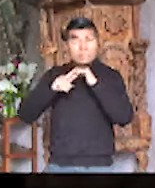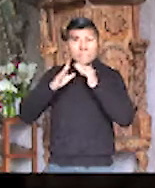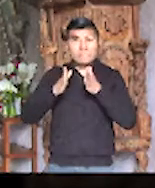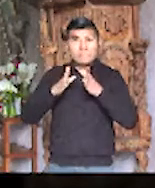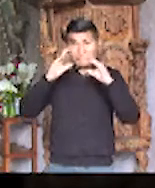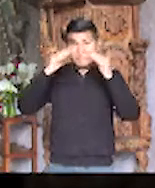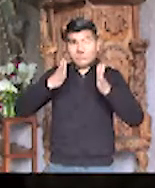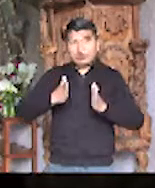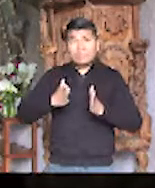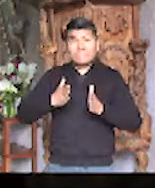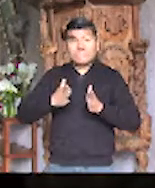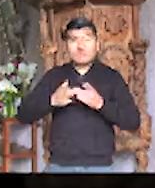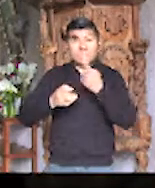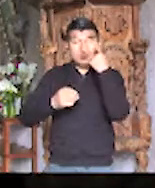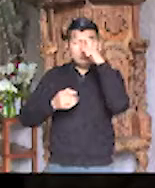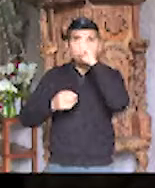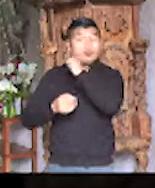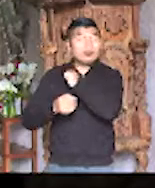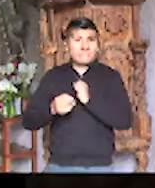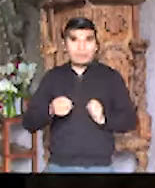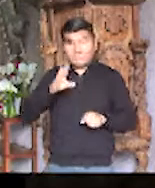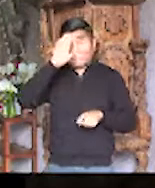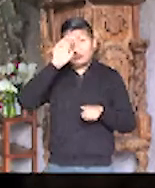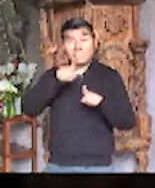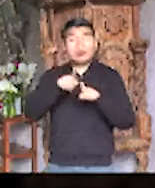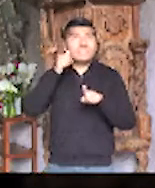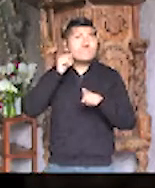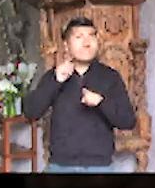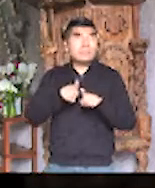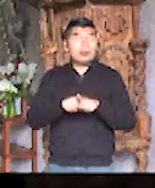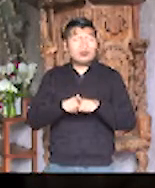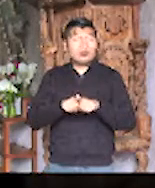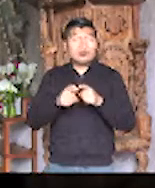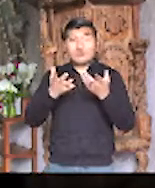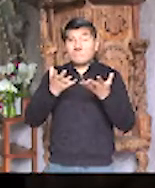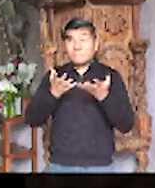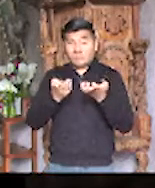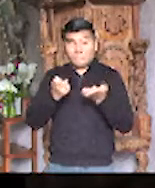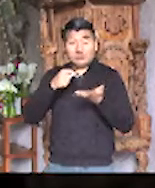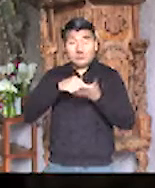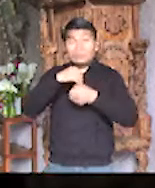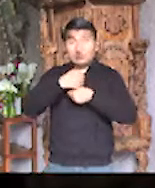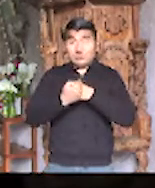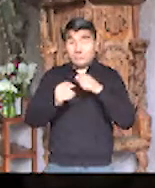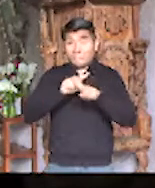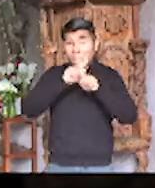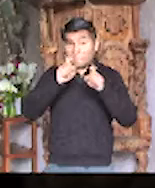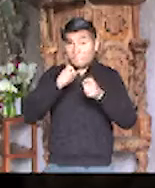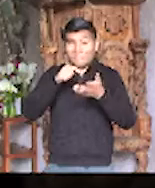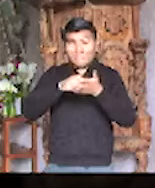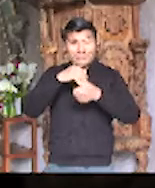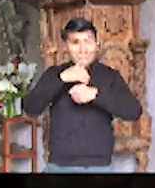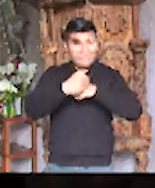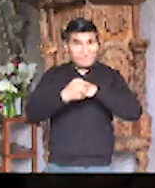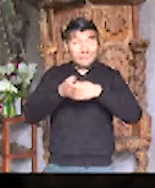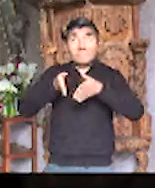al señor queridos hermanos y hermanas quieren de este pan ese pan hay que